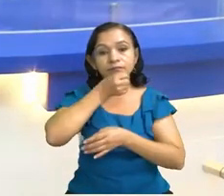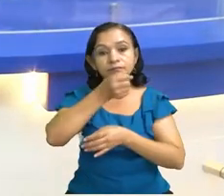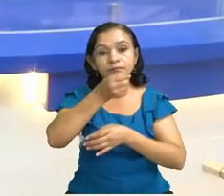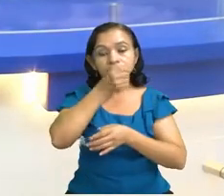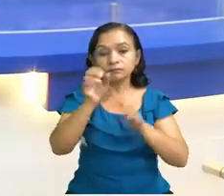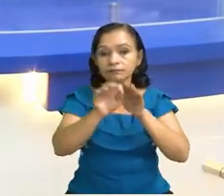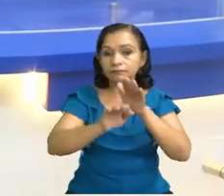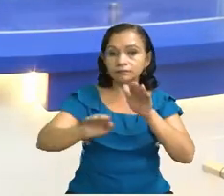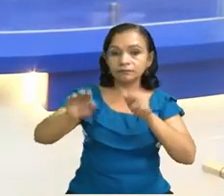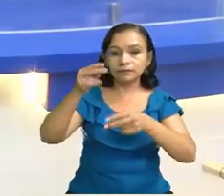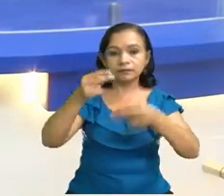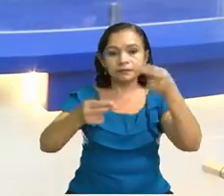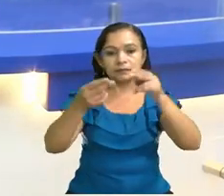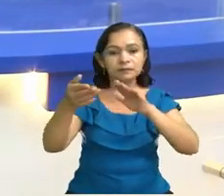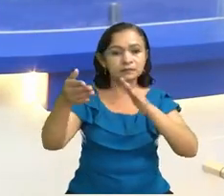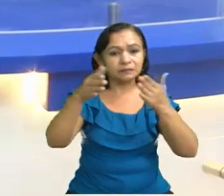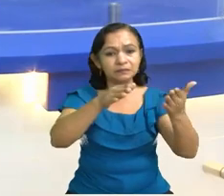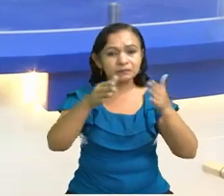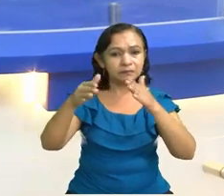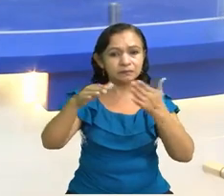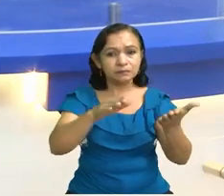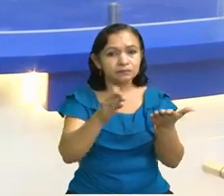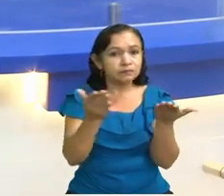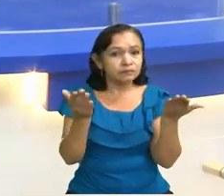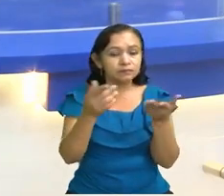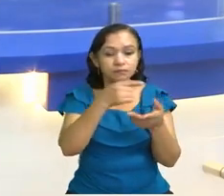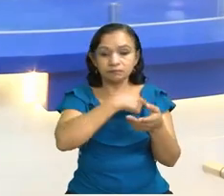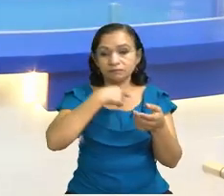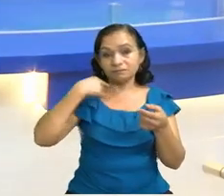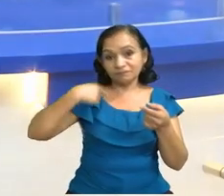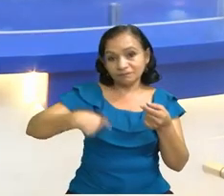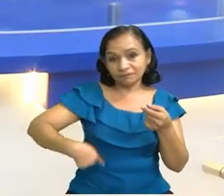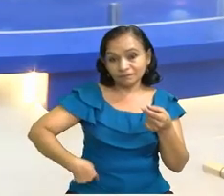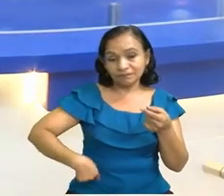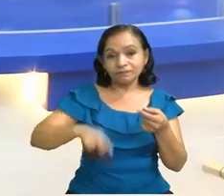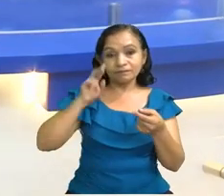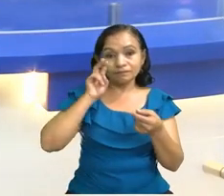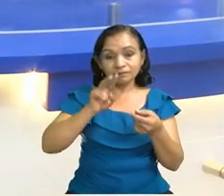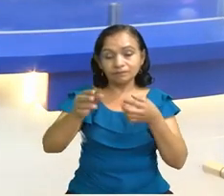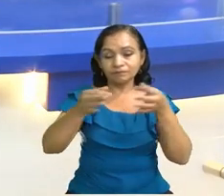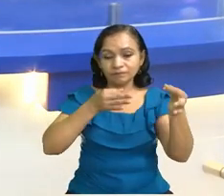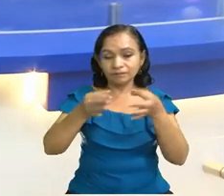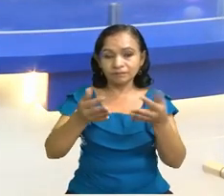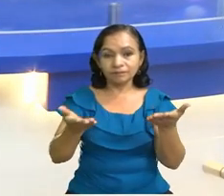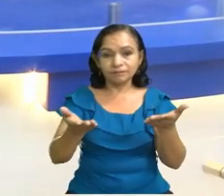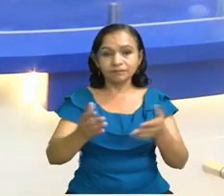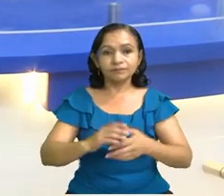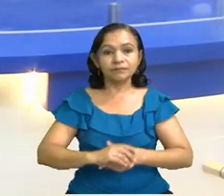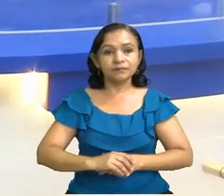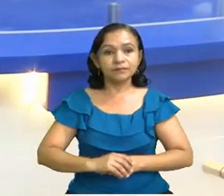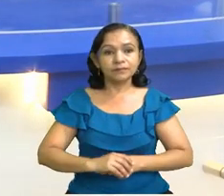incrementa el número de muertos por coronavirus en China. Volvemos en breve con más detalles.